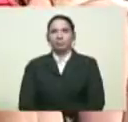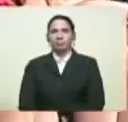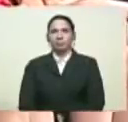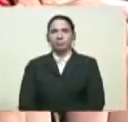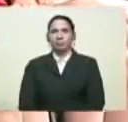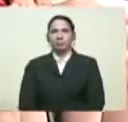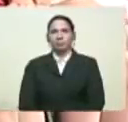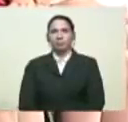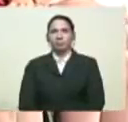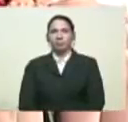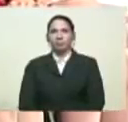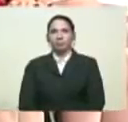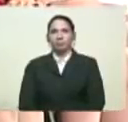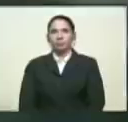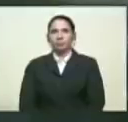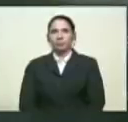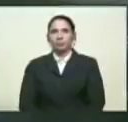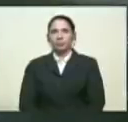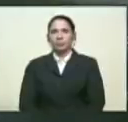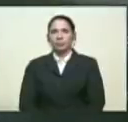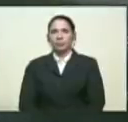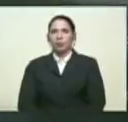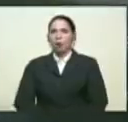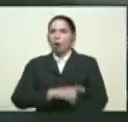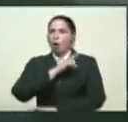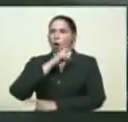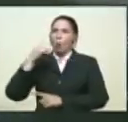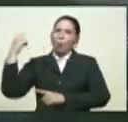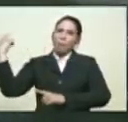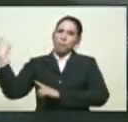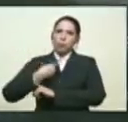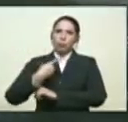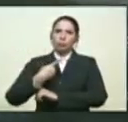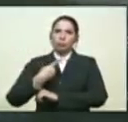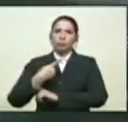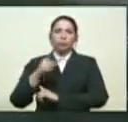Ni sanciones han podido ni podrán con nosotros.